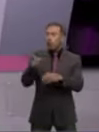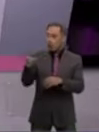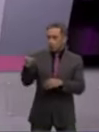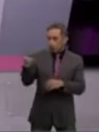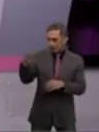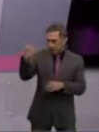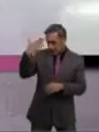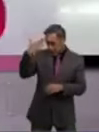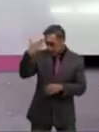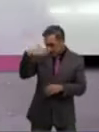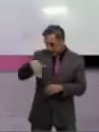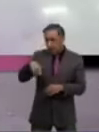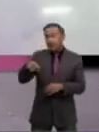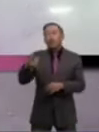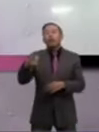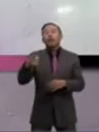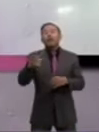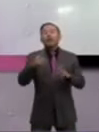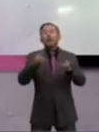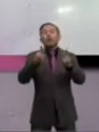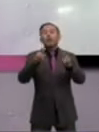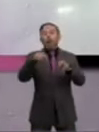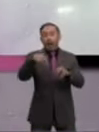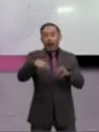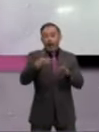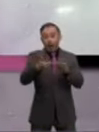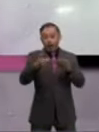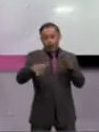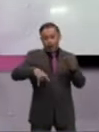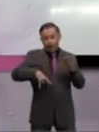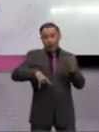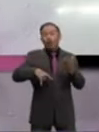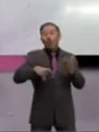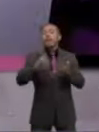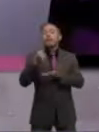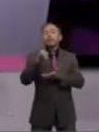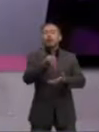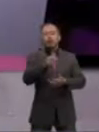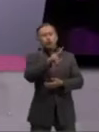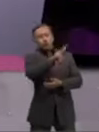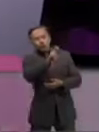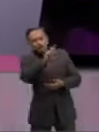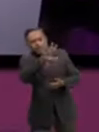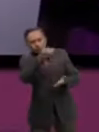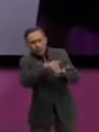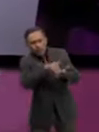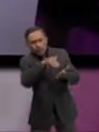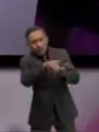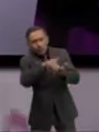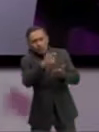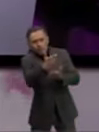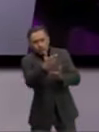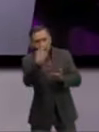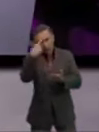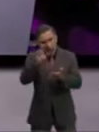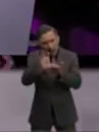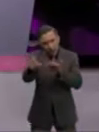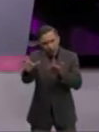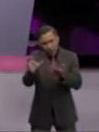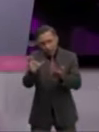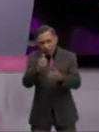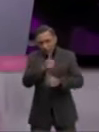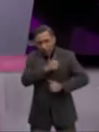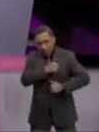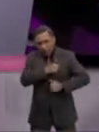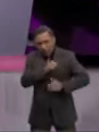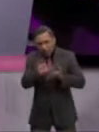¿Sabe usted cuánto asciende el presupuesto de educación en esta administración? No sé, 235 mil millones de pesos para militares. Bueno, aquí